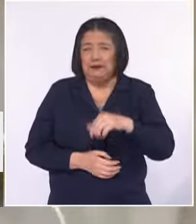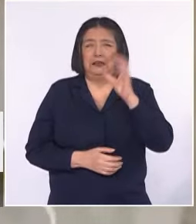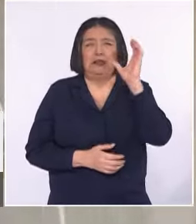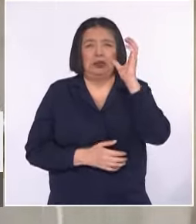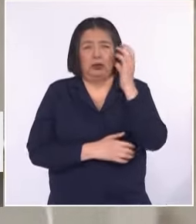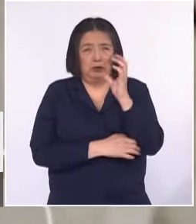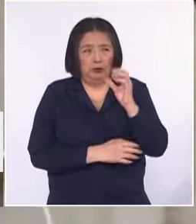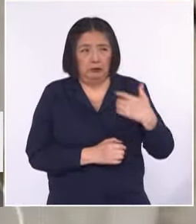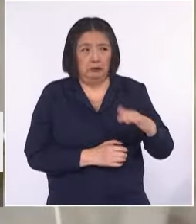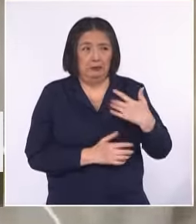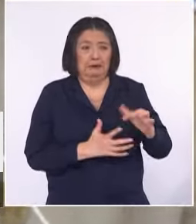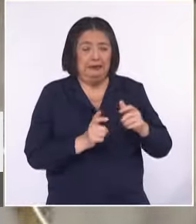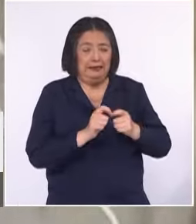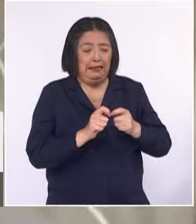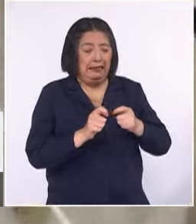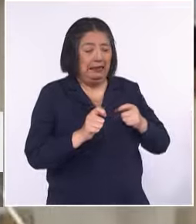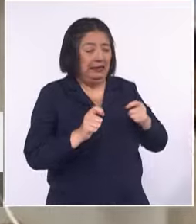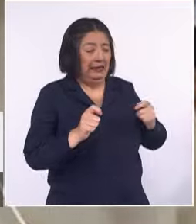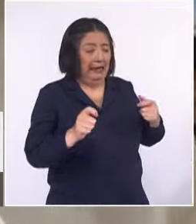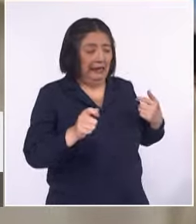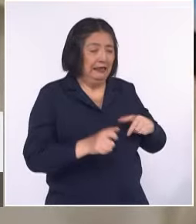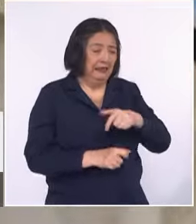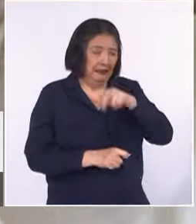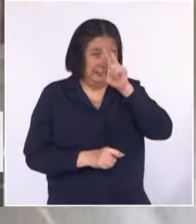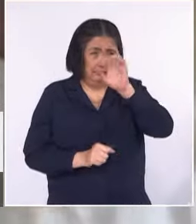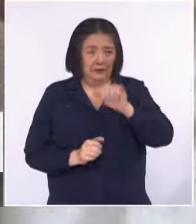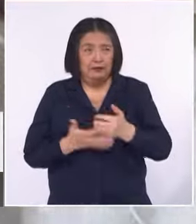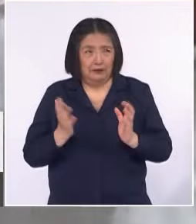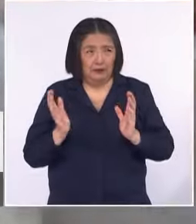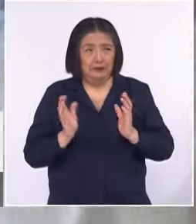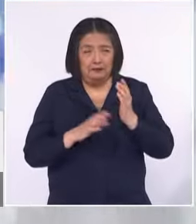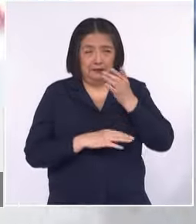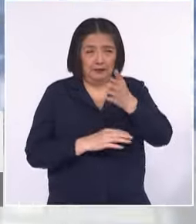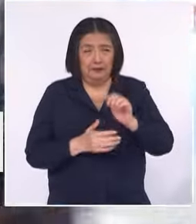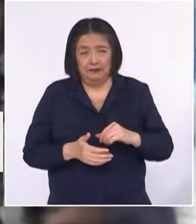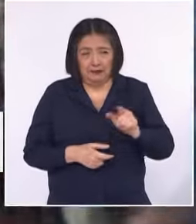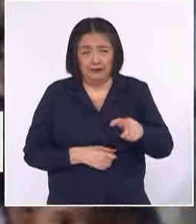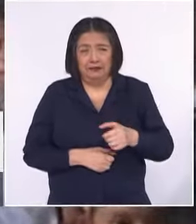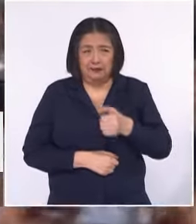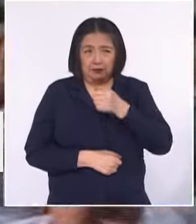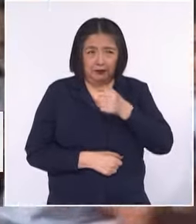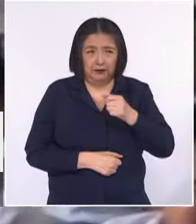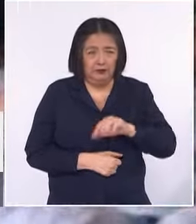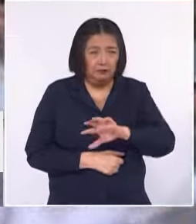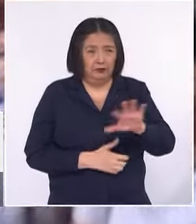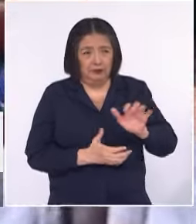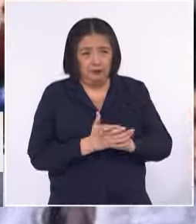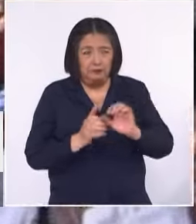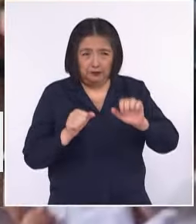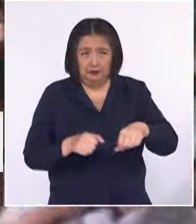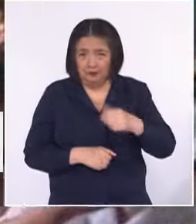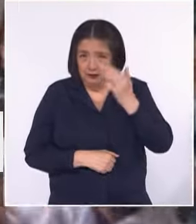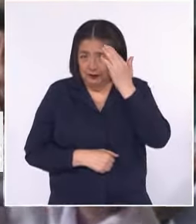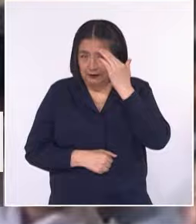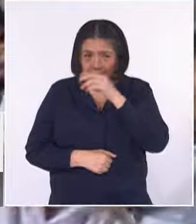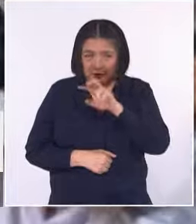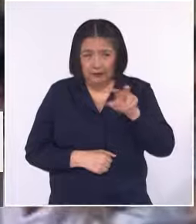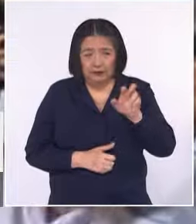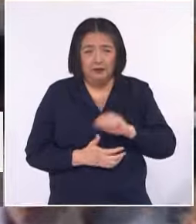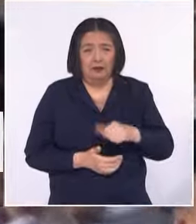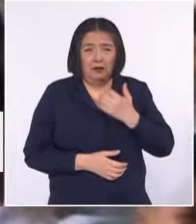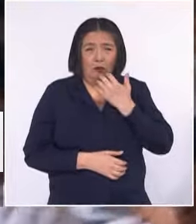bastante alejada a veces del territorio nacional y que a través de los ojos de Briana y todos sus amigos hemos podido conocer y